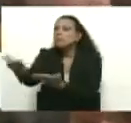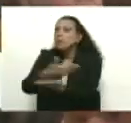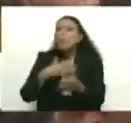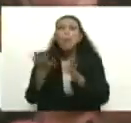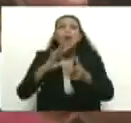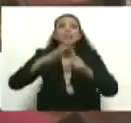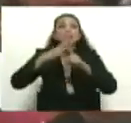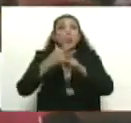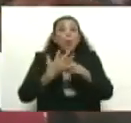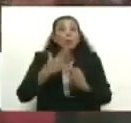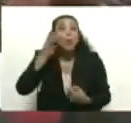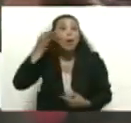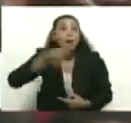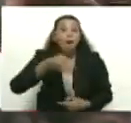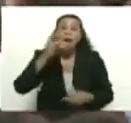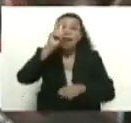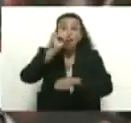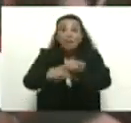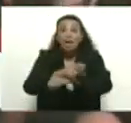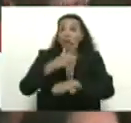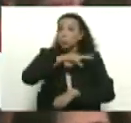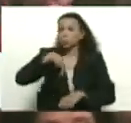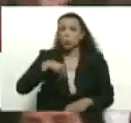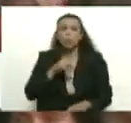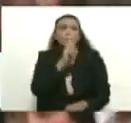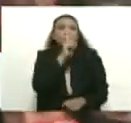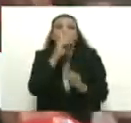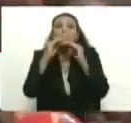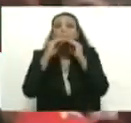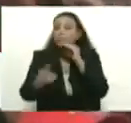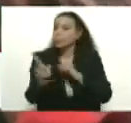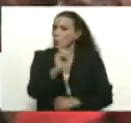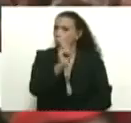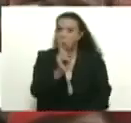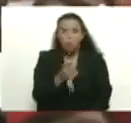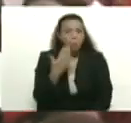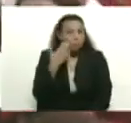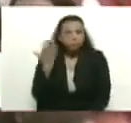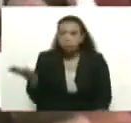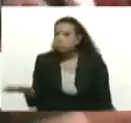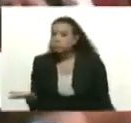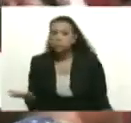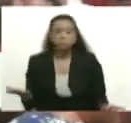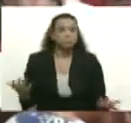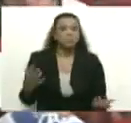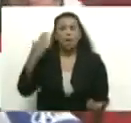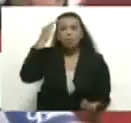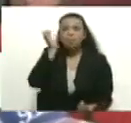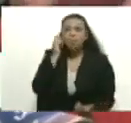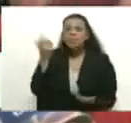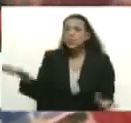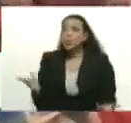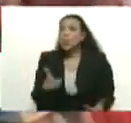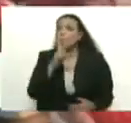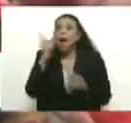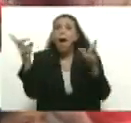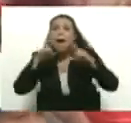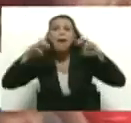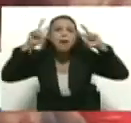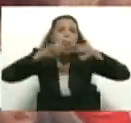es la situación. Nosotros aquí no tapamos nada cuando mi querida compañera dice que hay que